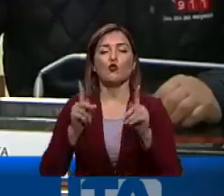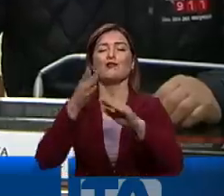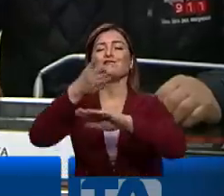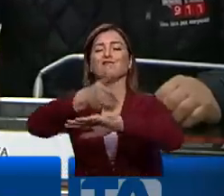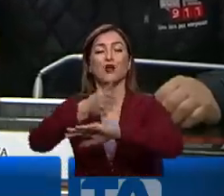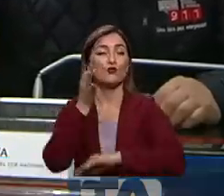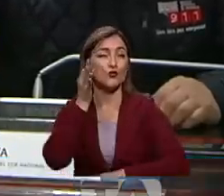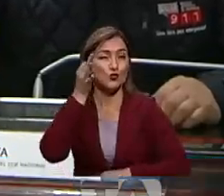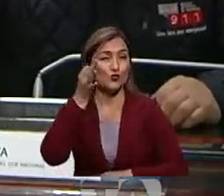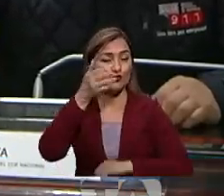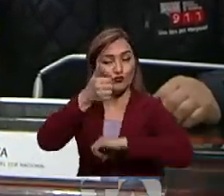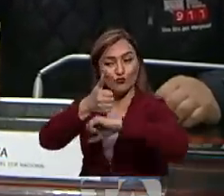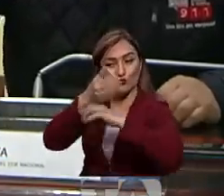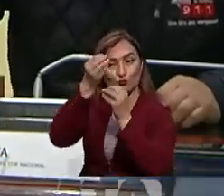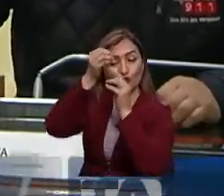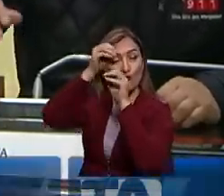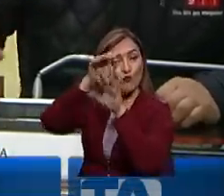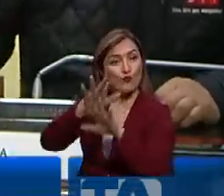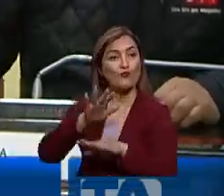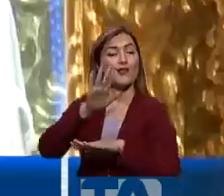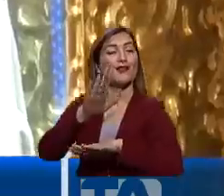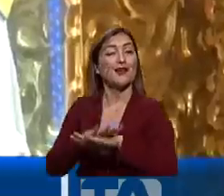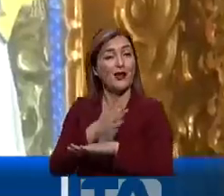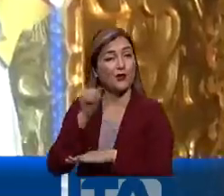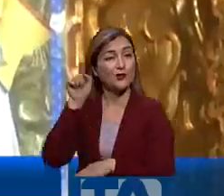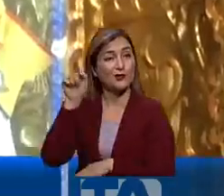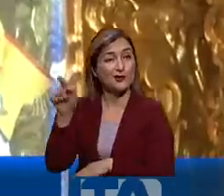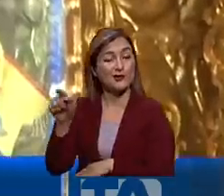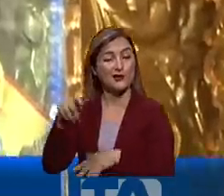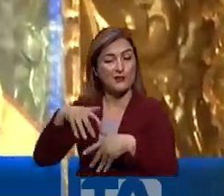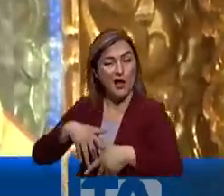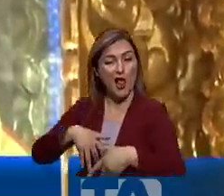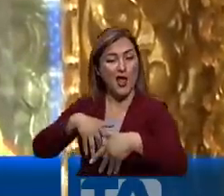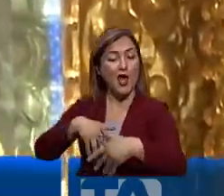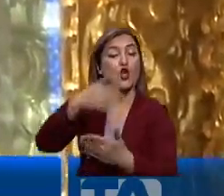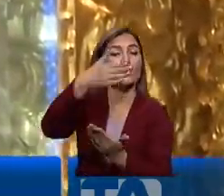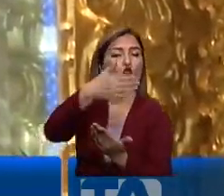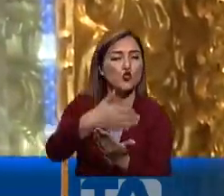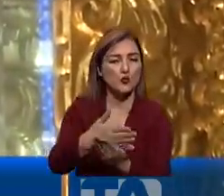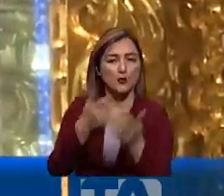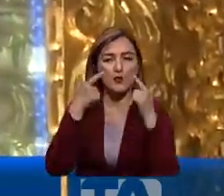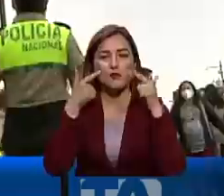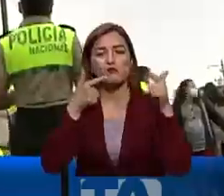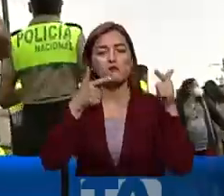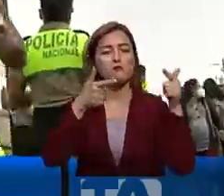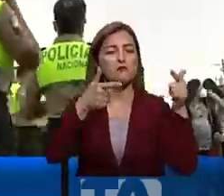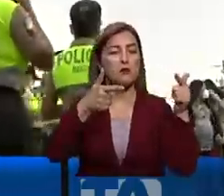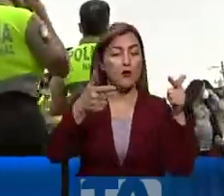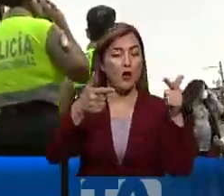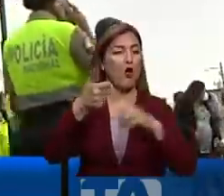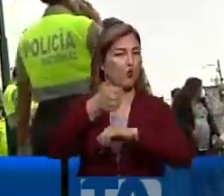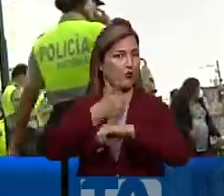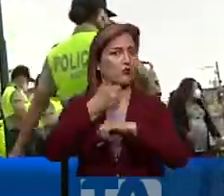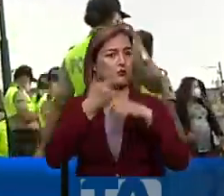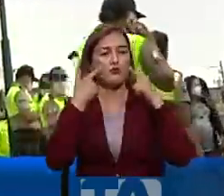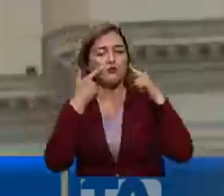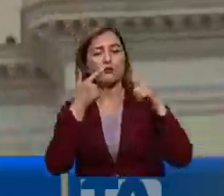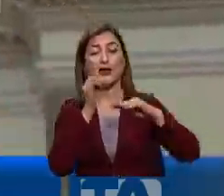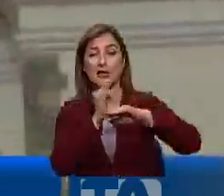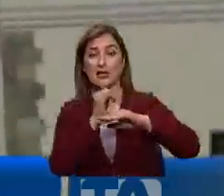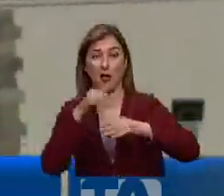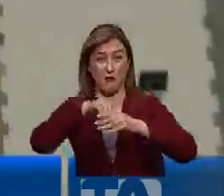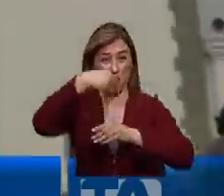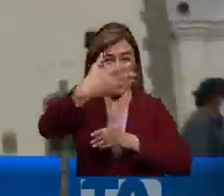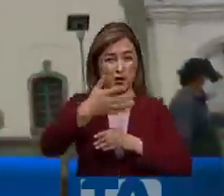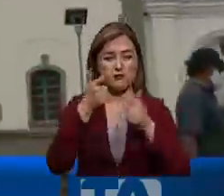oportunidades. Las autoridades informaron que debido a la suspensión de la peregrinación, se monitorearán los exteriores y alrededor de la Basílica y